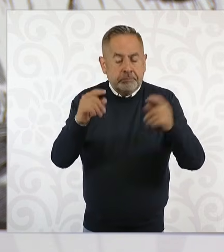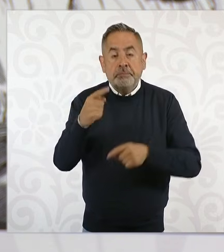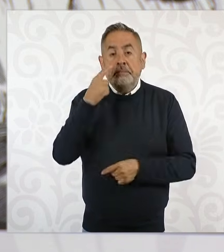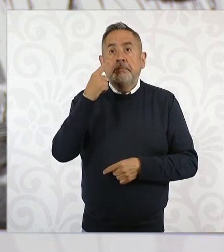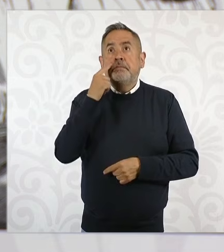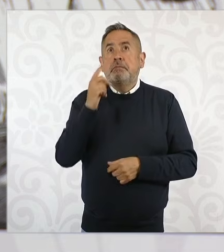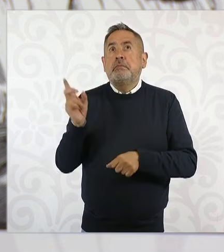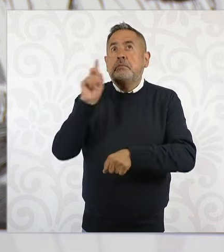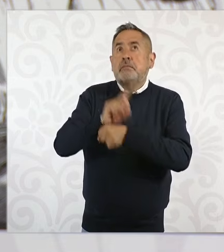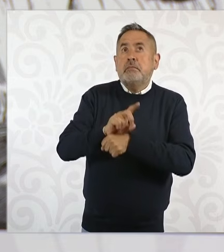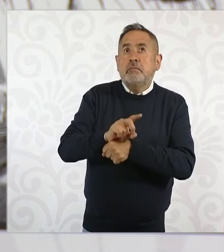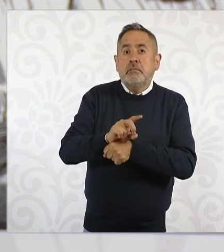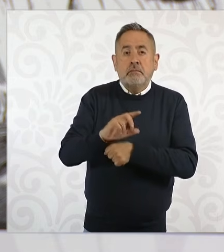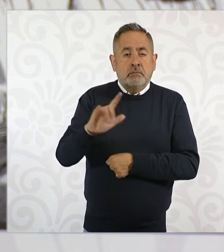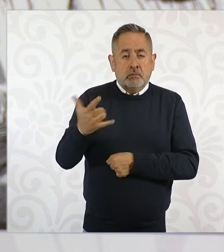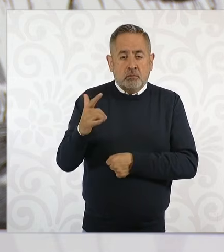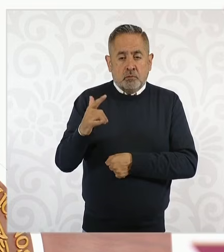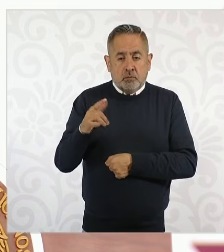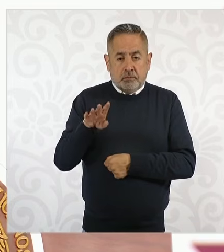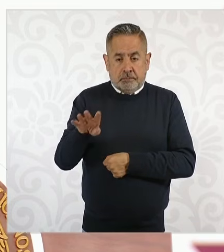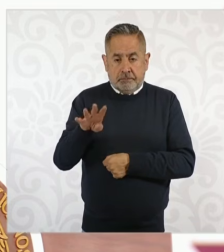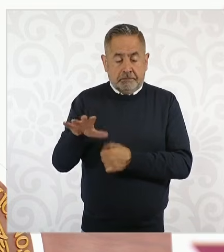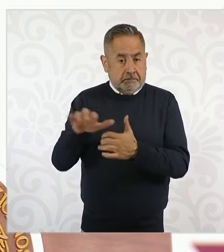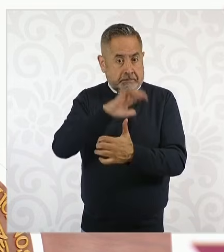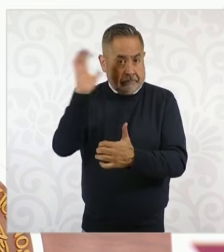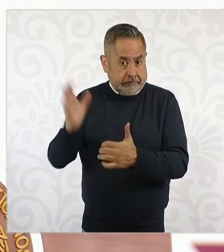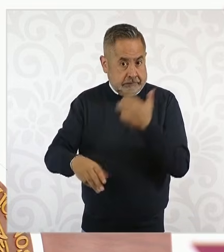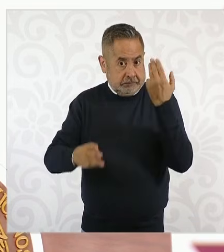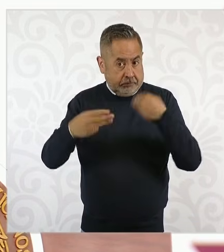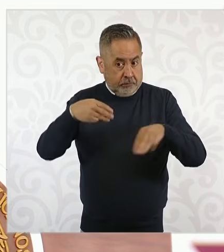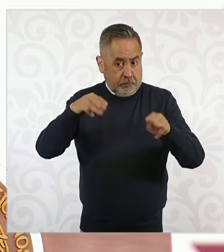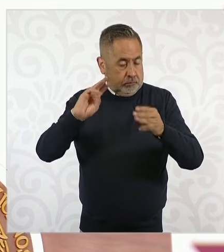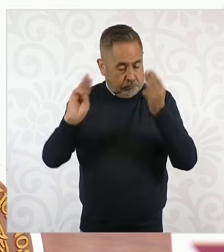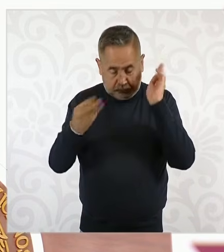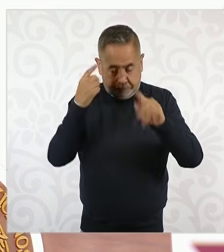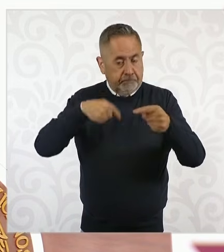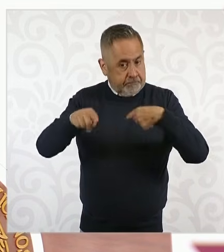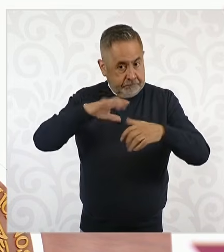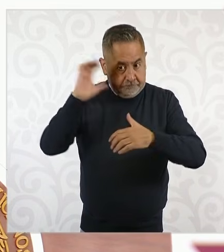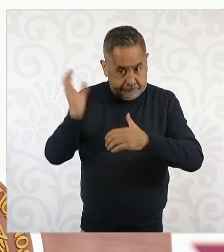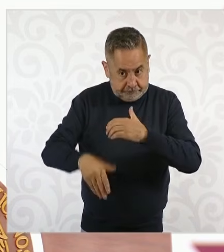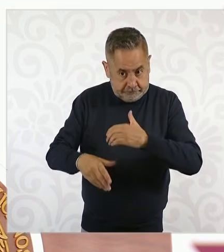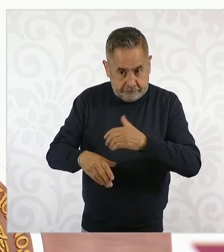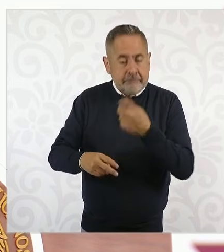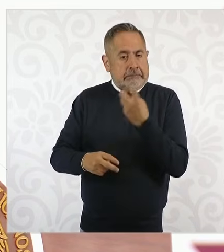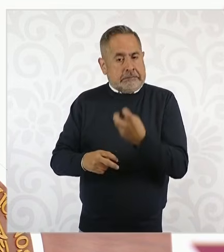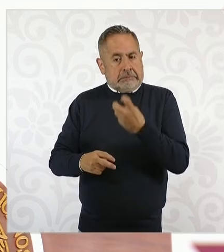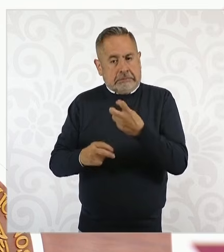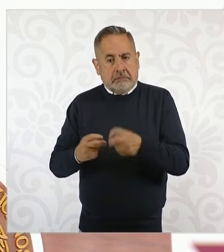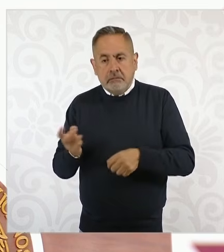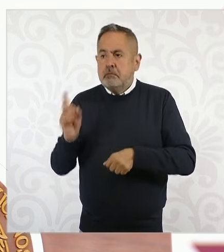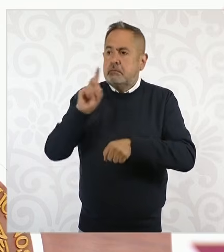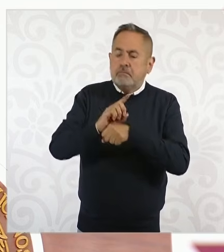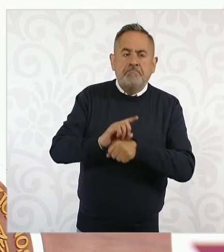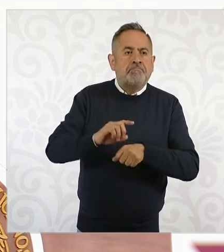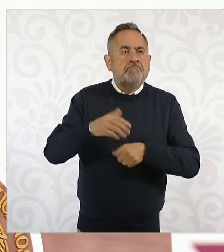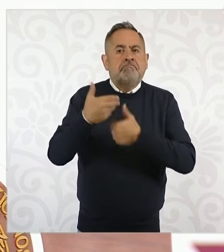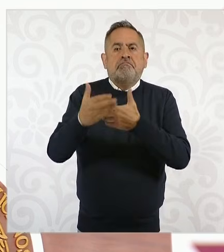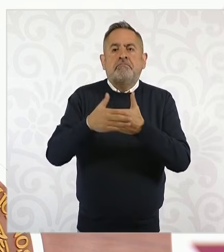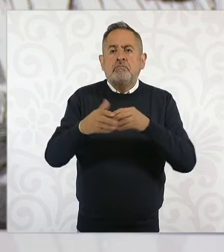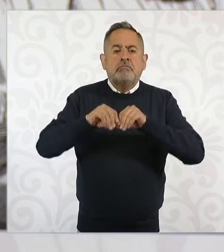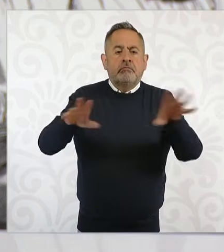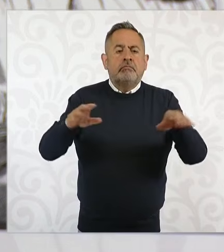del 19 de julio, esa semana vamos a presentar sobre plataformas digitales y